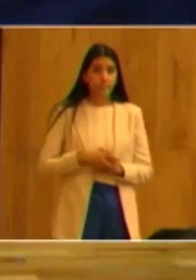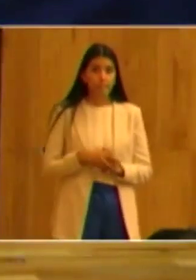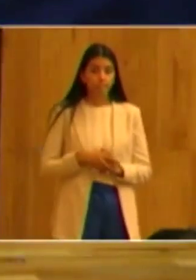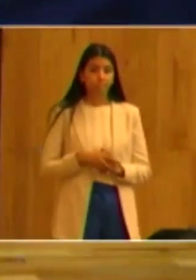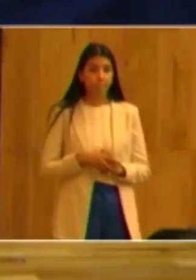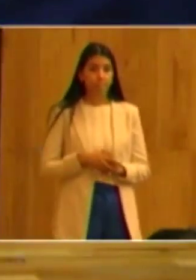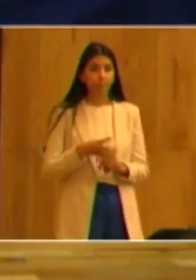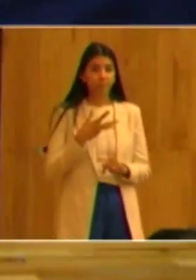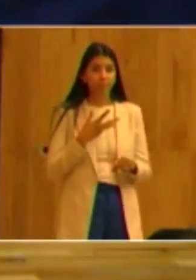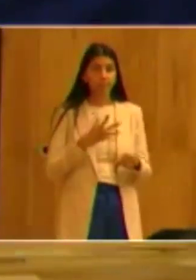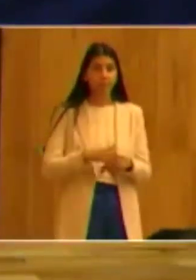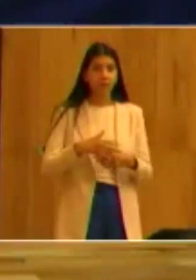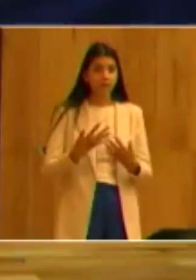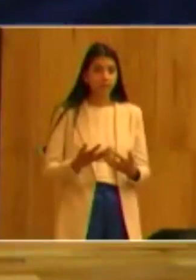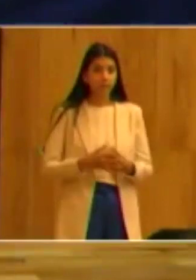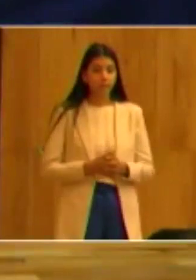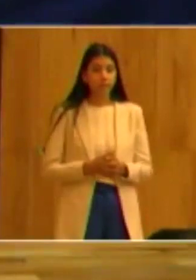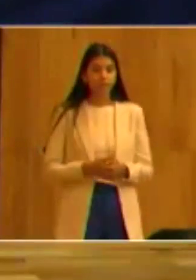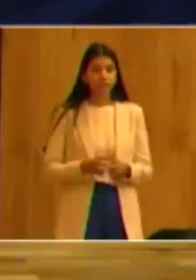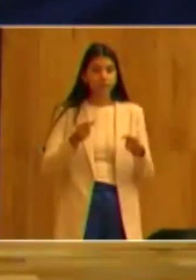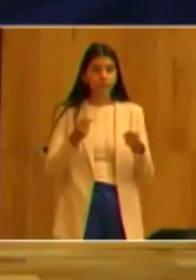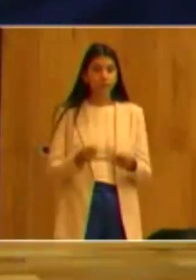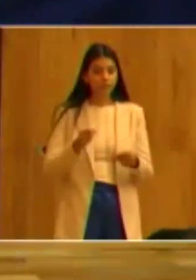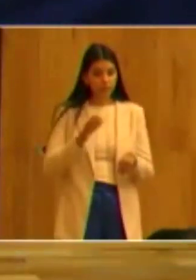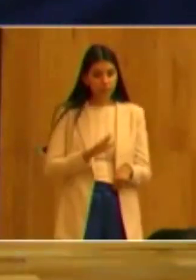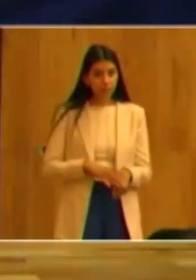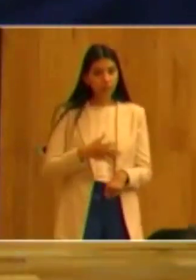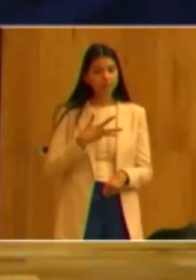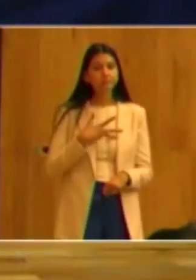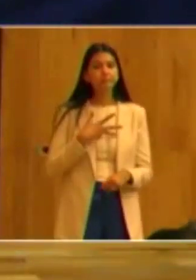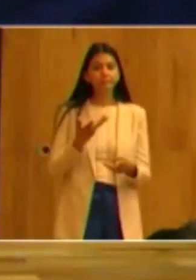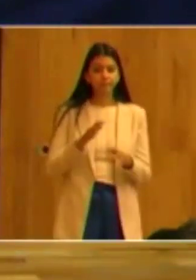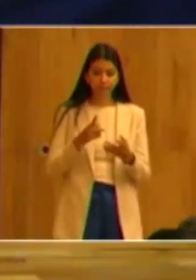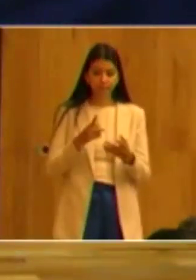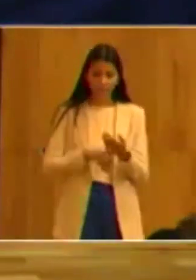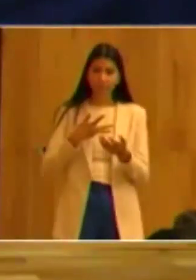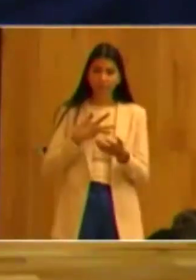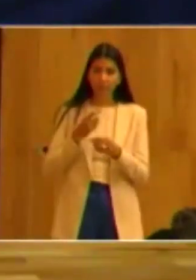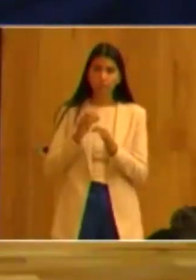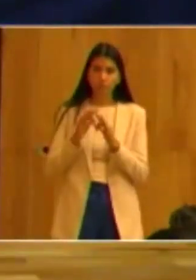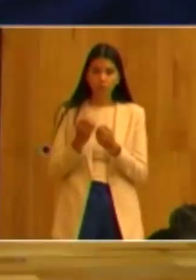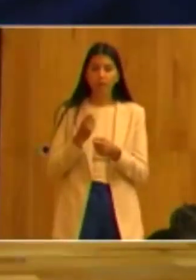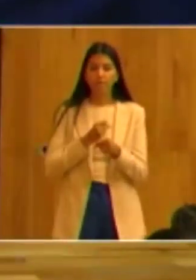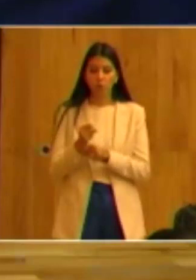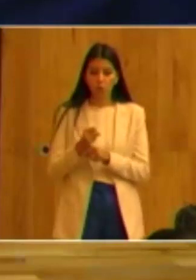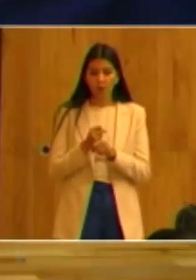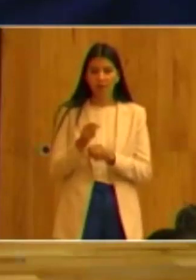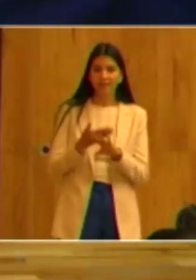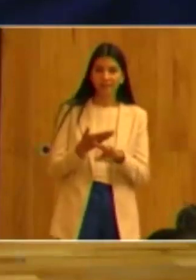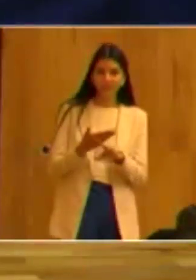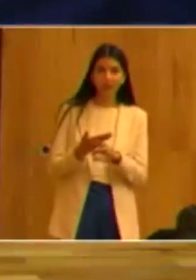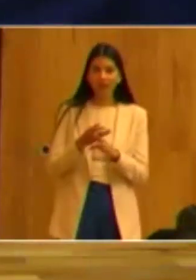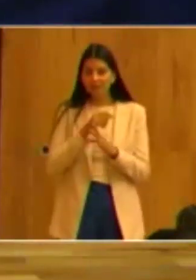que nos viene a asegurar más que hay indicios de violencia vicaria. Traen videos de los